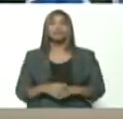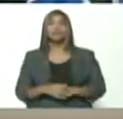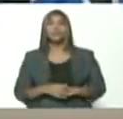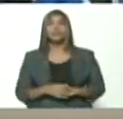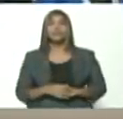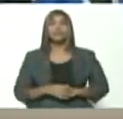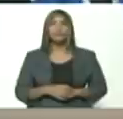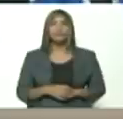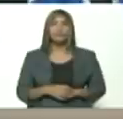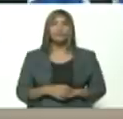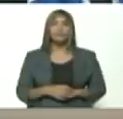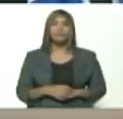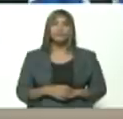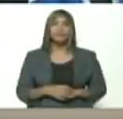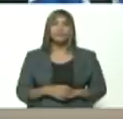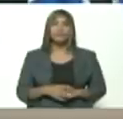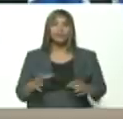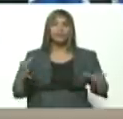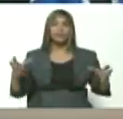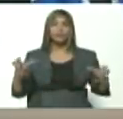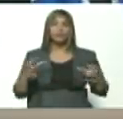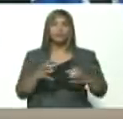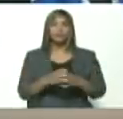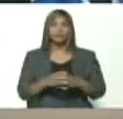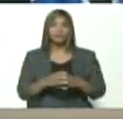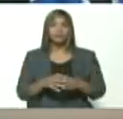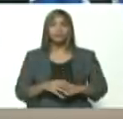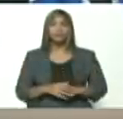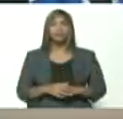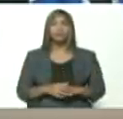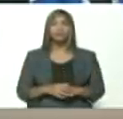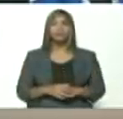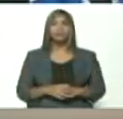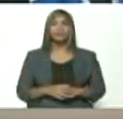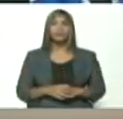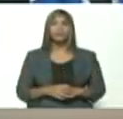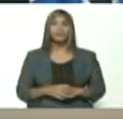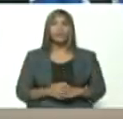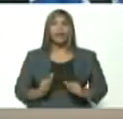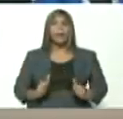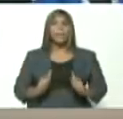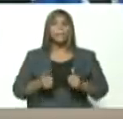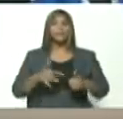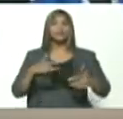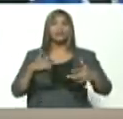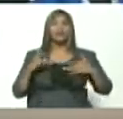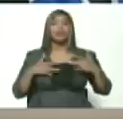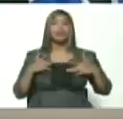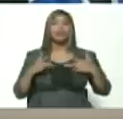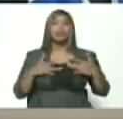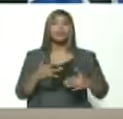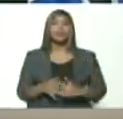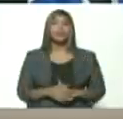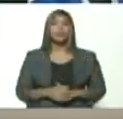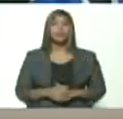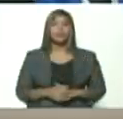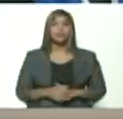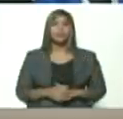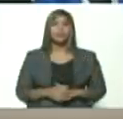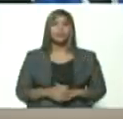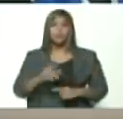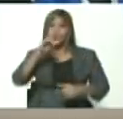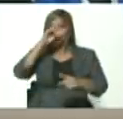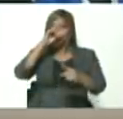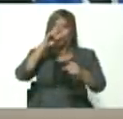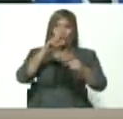Electoral nos hemos reunido en sesión extraordinaria para iniciar las actividades destinadas